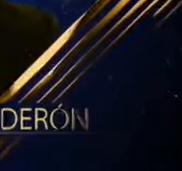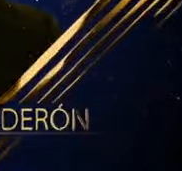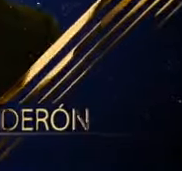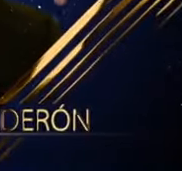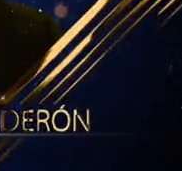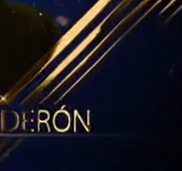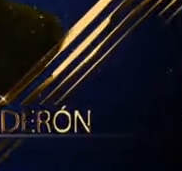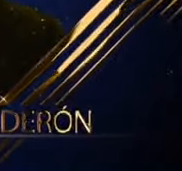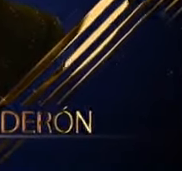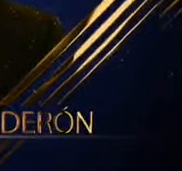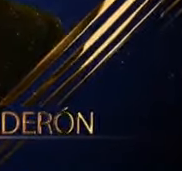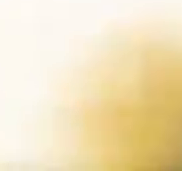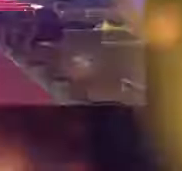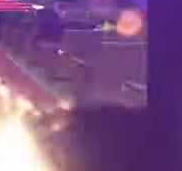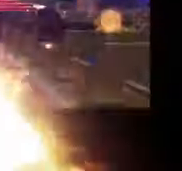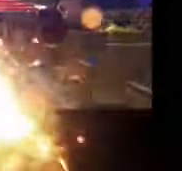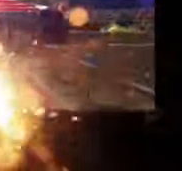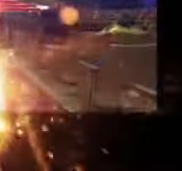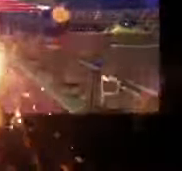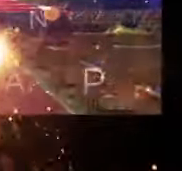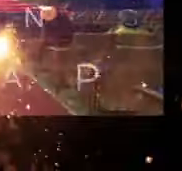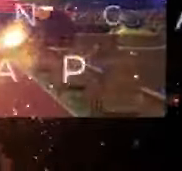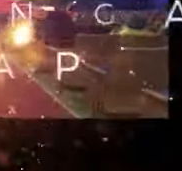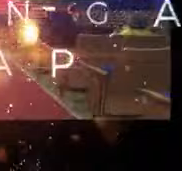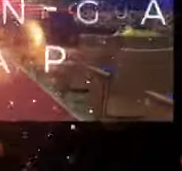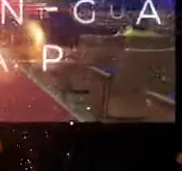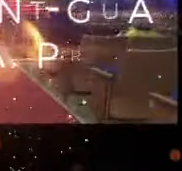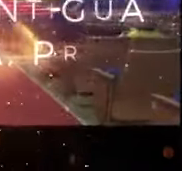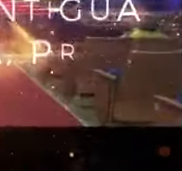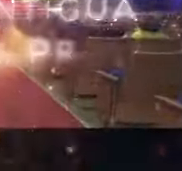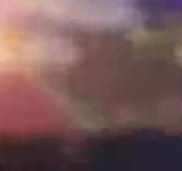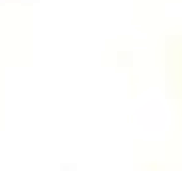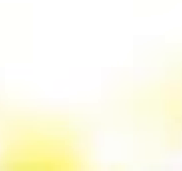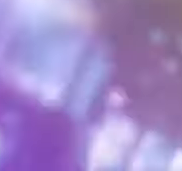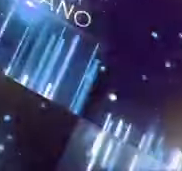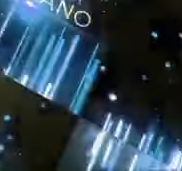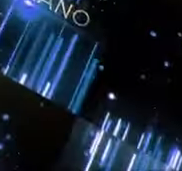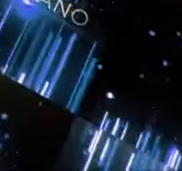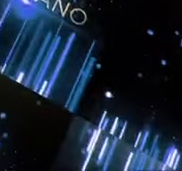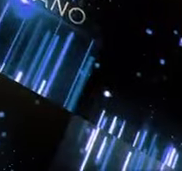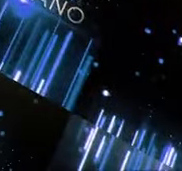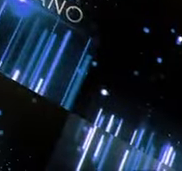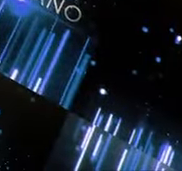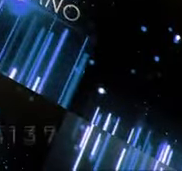Guillermo Calderón. Lugar, La Senda Antigua, Toa Alta. Información,